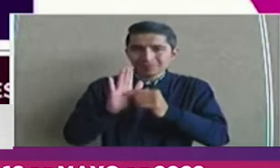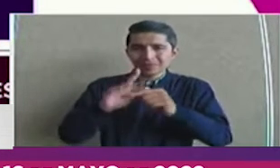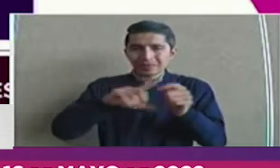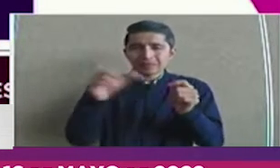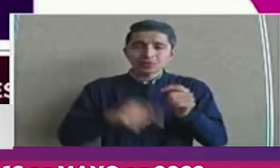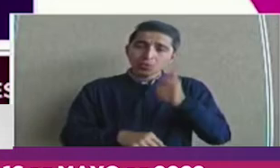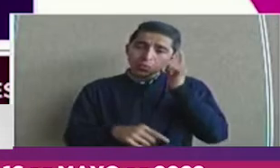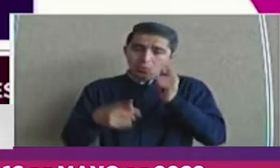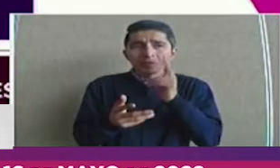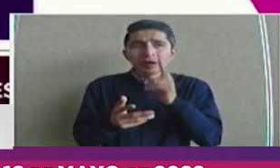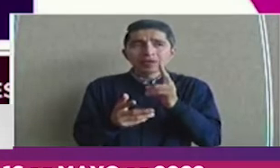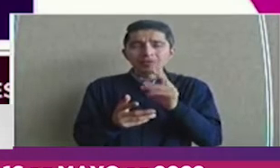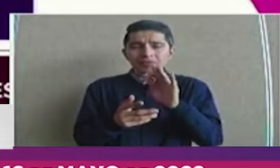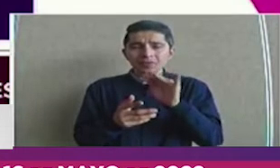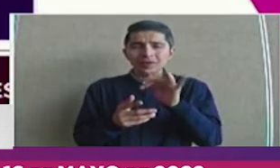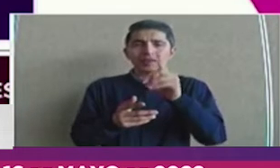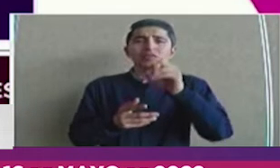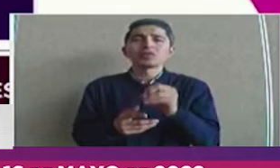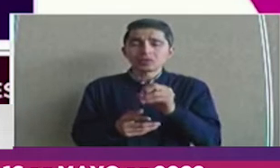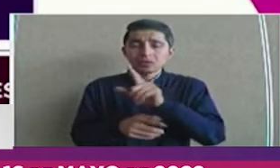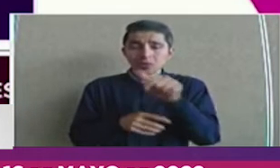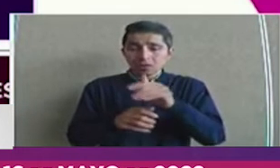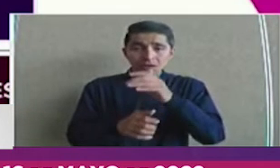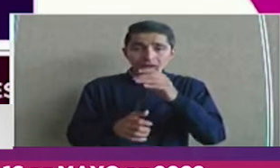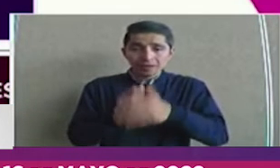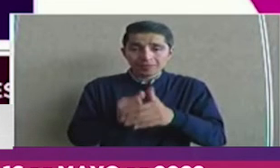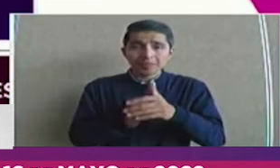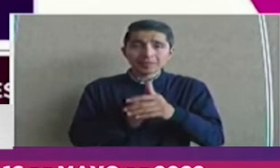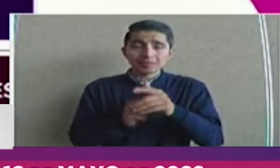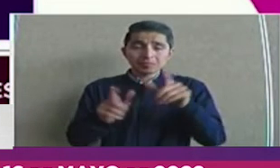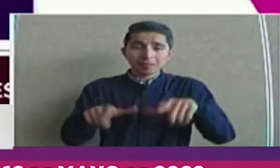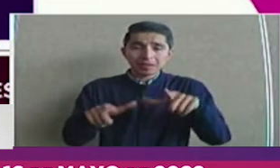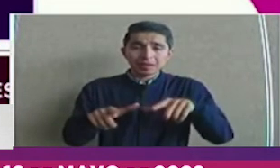que lo hagan, que lo consulten. En cuanto abren la página de la PNT,